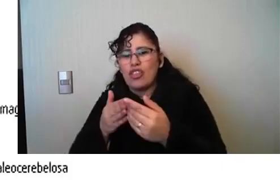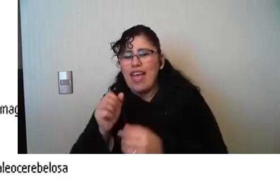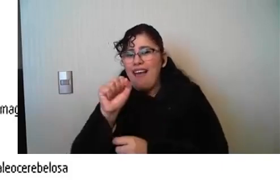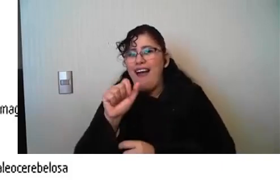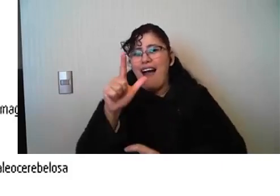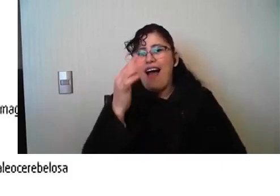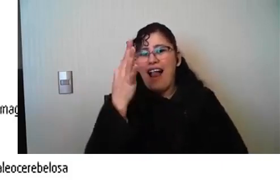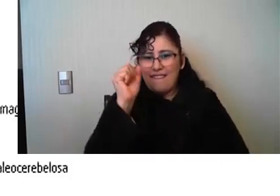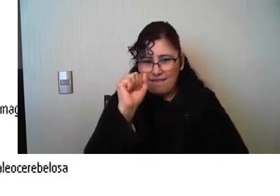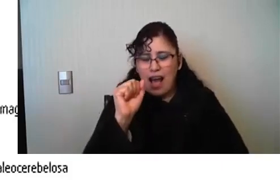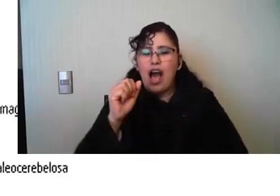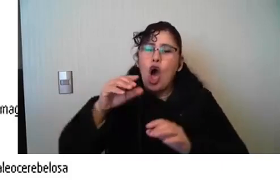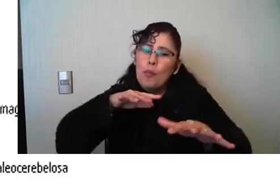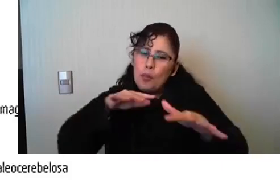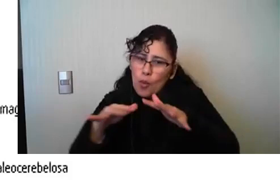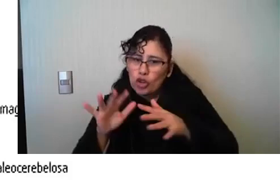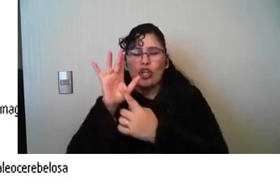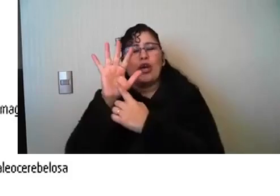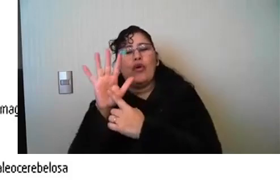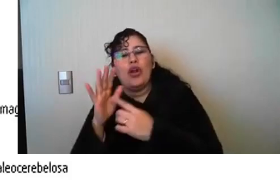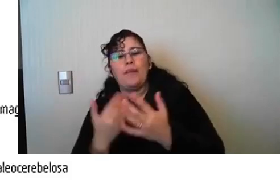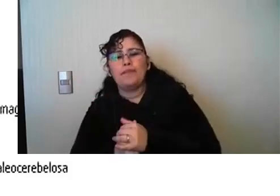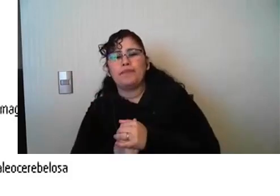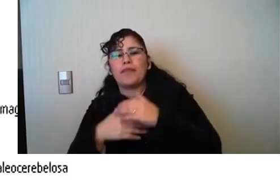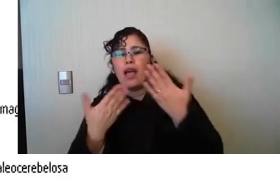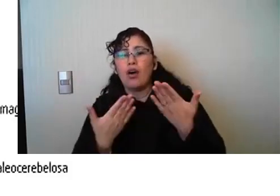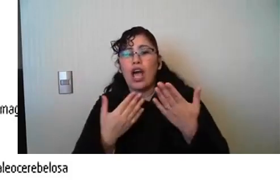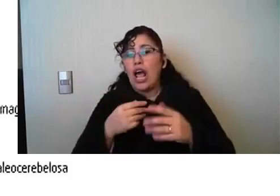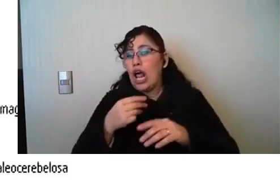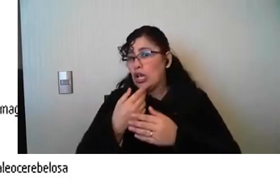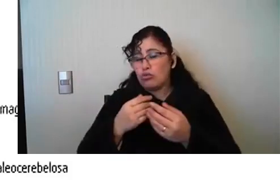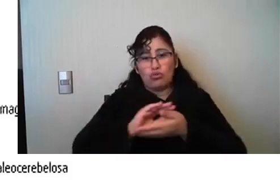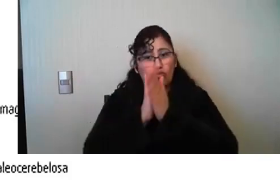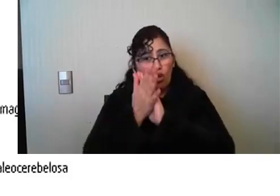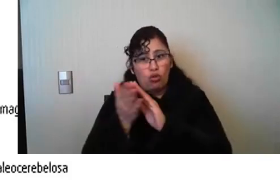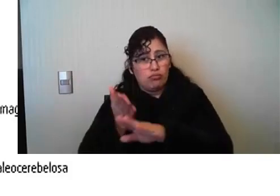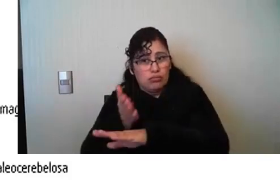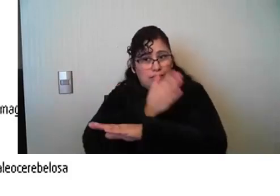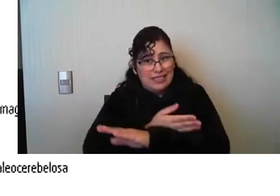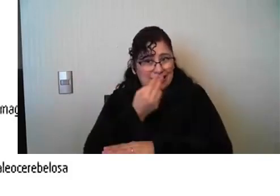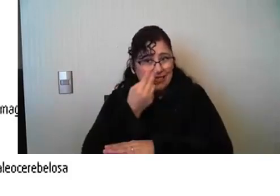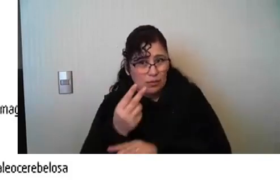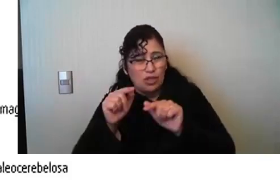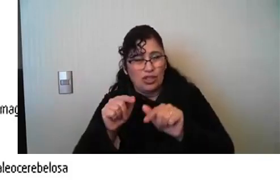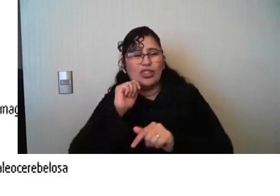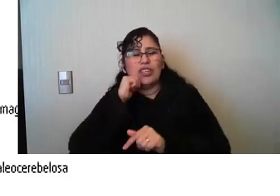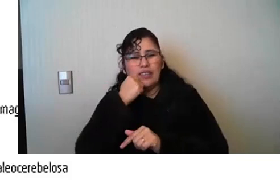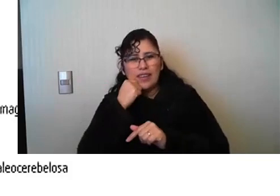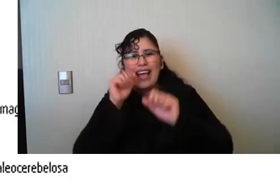tanto el rubro espinal como olivoespinal y el vestíbulo espinal que vimos son todo el sistema